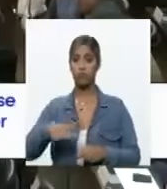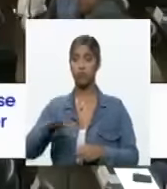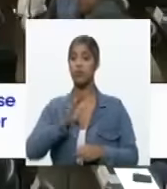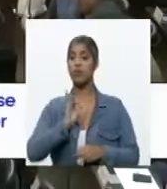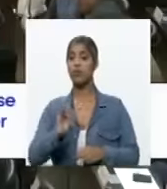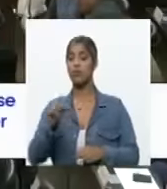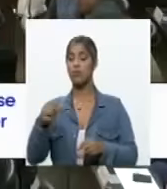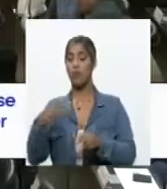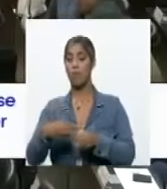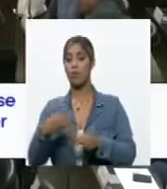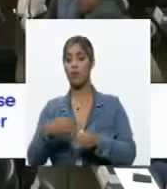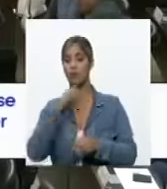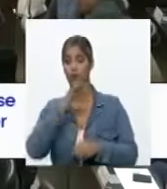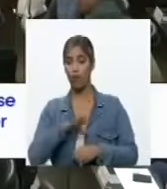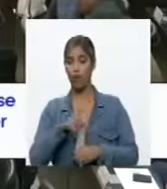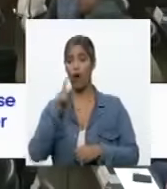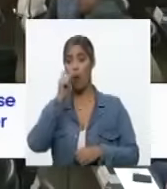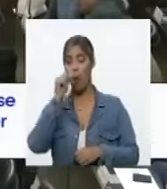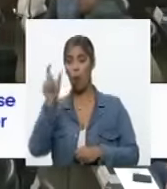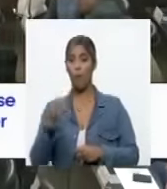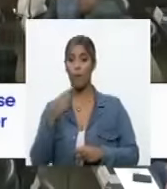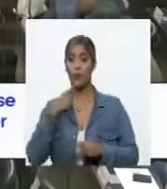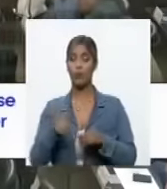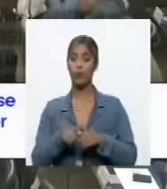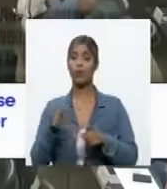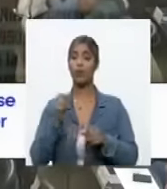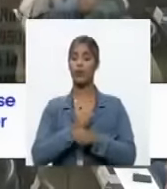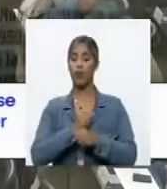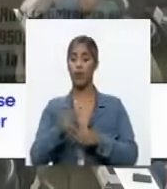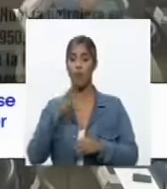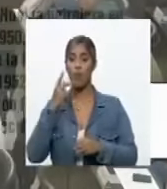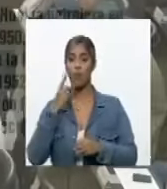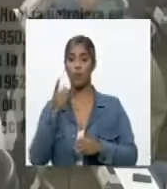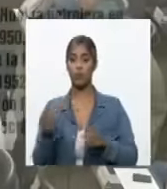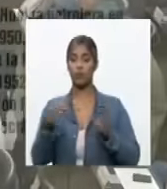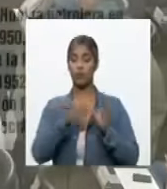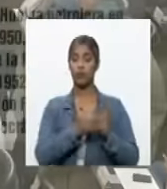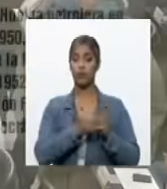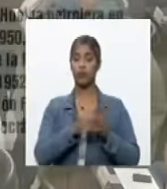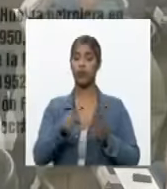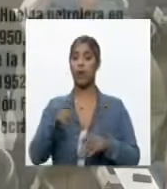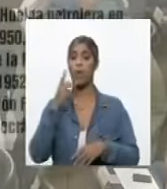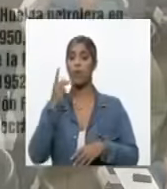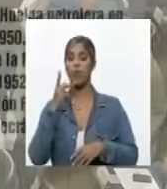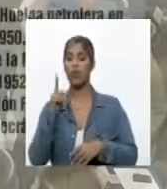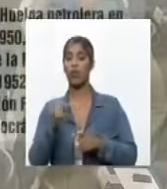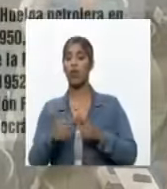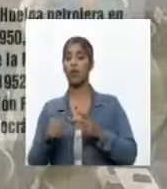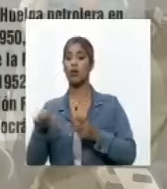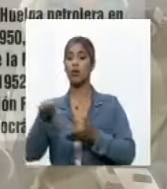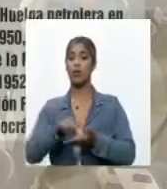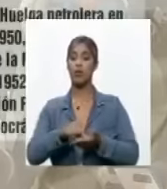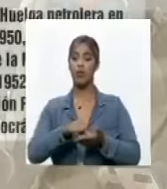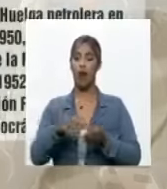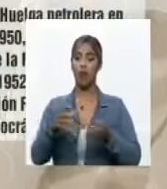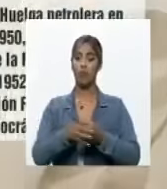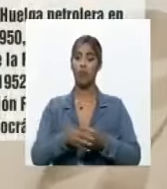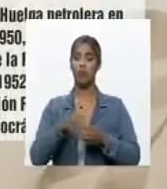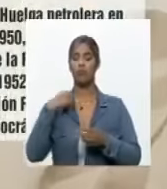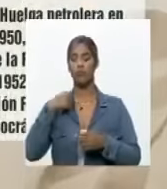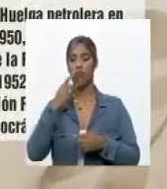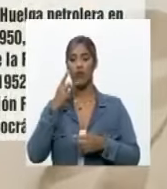época. Que Alberto Loera, durante su militancia política, fue miembro del Buró Político y el Comité Central del Partido Comunista de